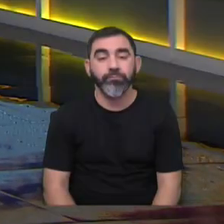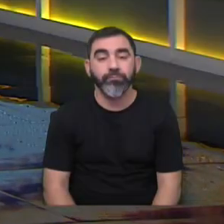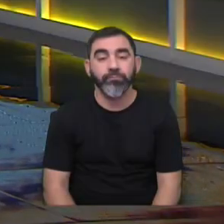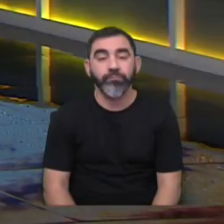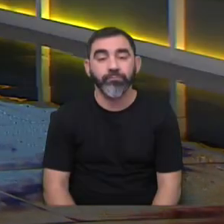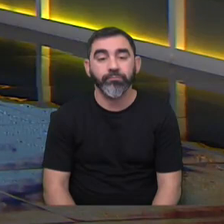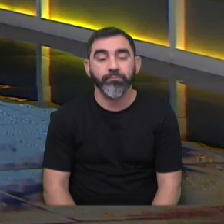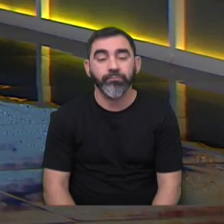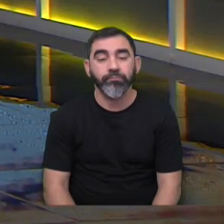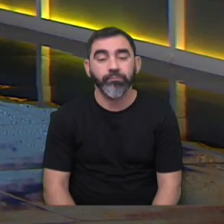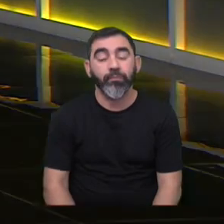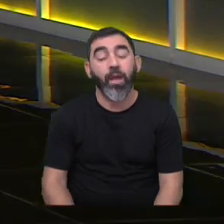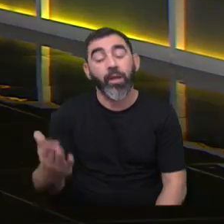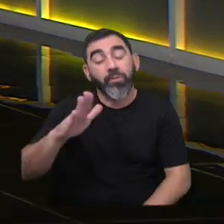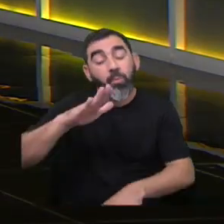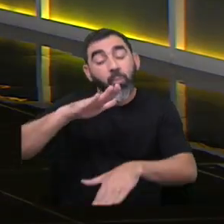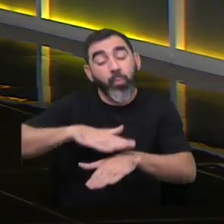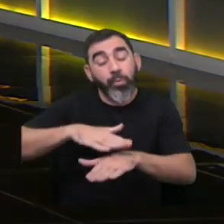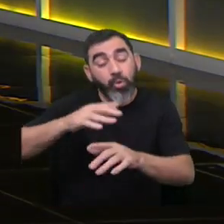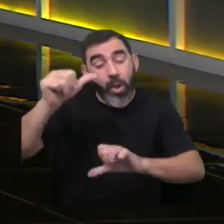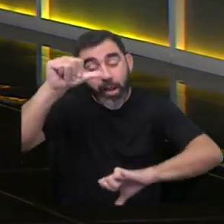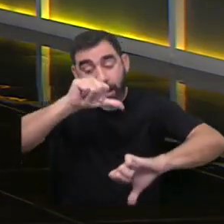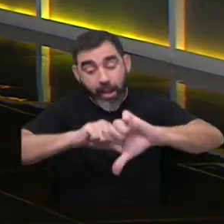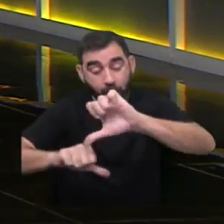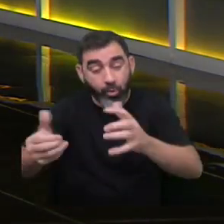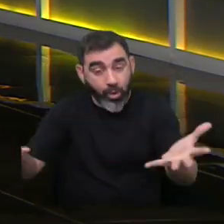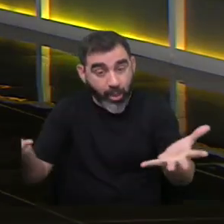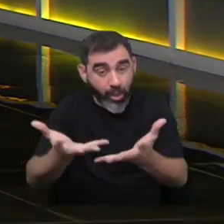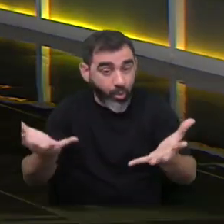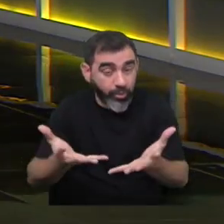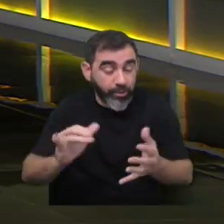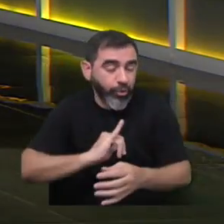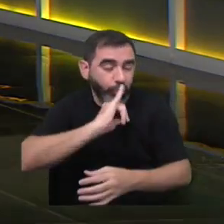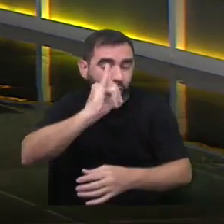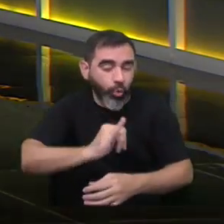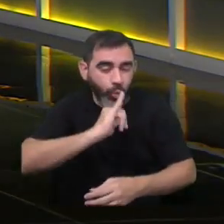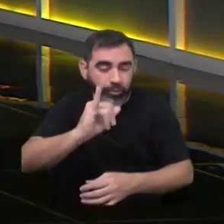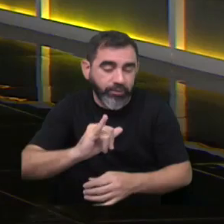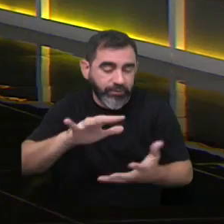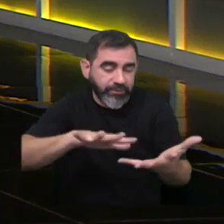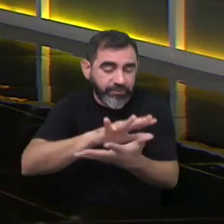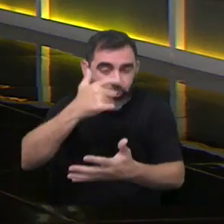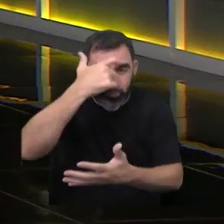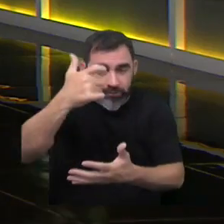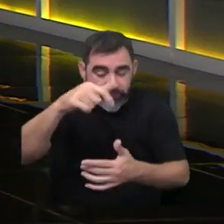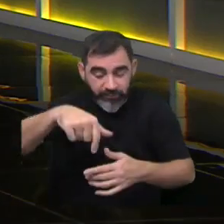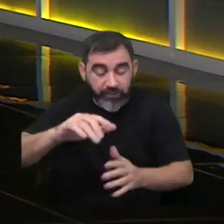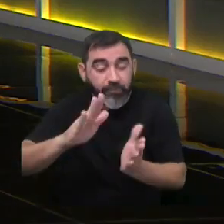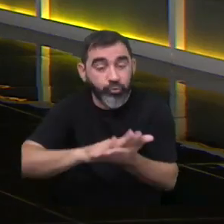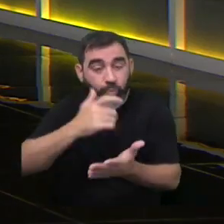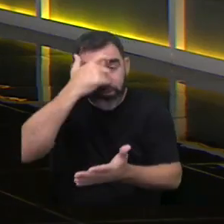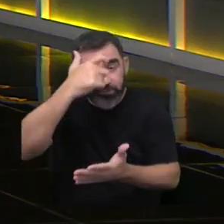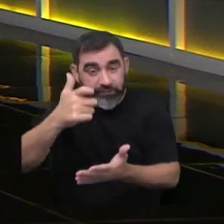En otros tiempos y otros momentos, laboratorios que hoy son parte de las noticias, de los hechos científicos que cubrimos en